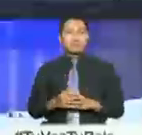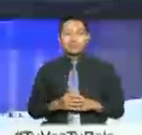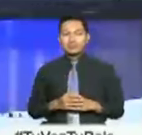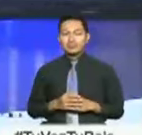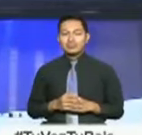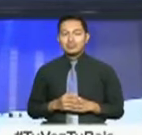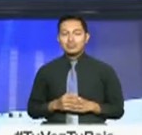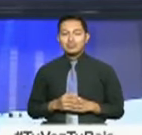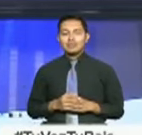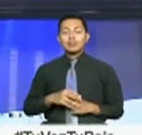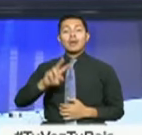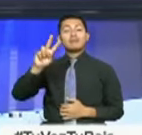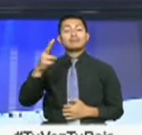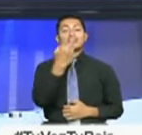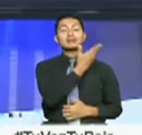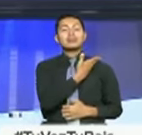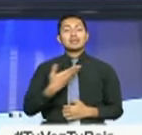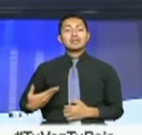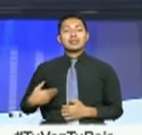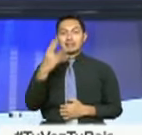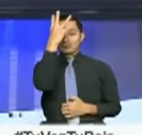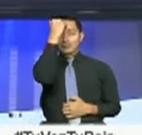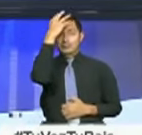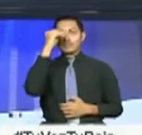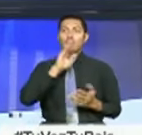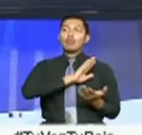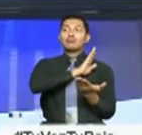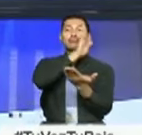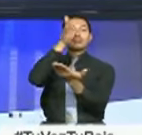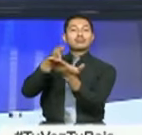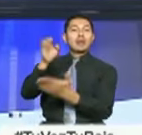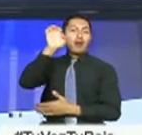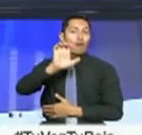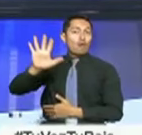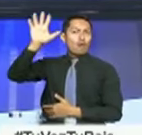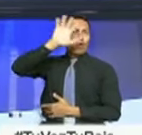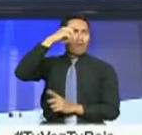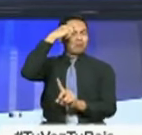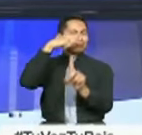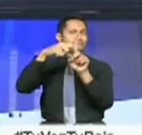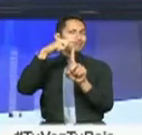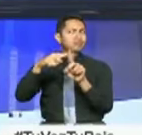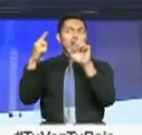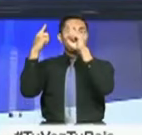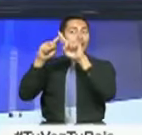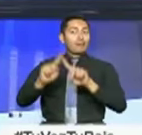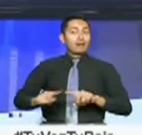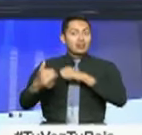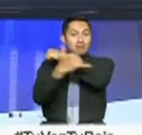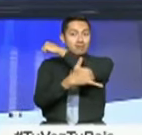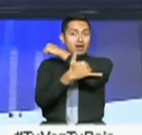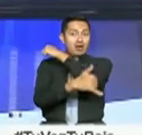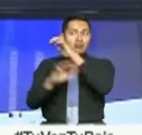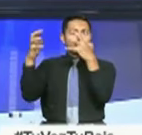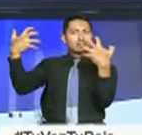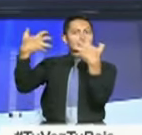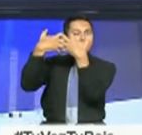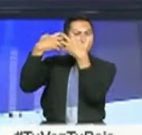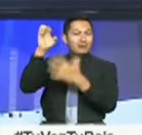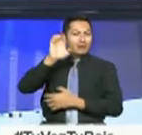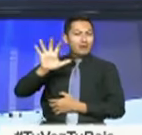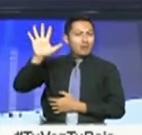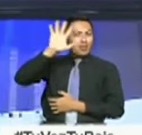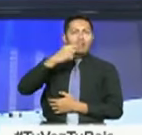La gira del vicepresidente Jorge Glass por Europa ha sido fructífera. Varios países que conforman la Unión Europea han ratificado su apoyo